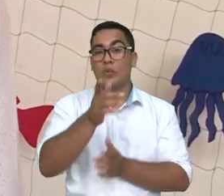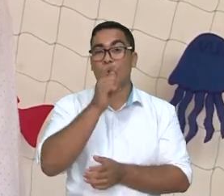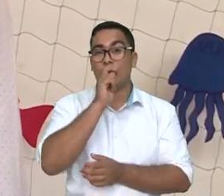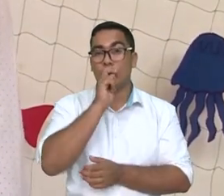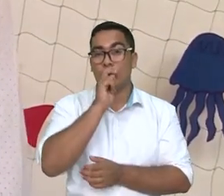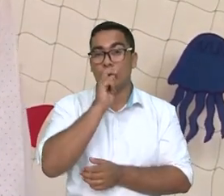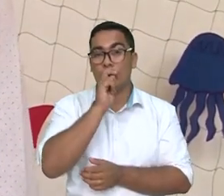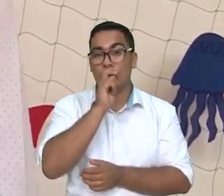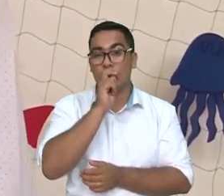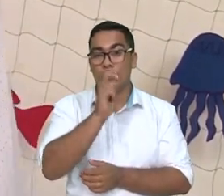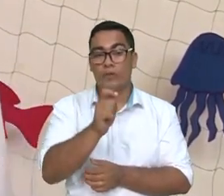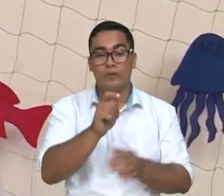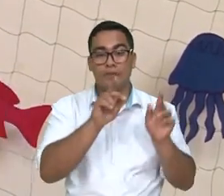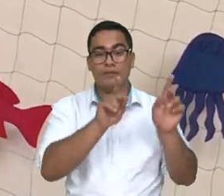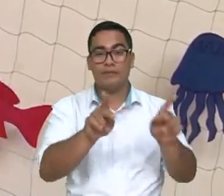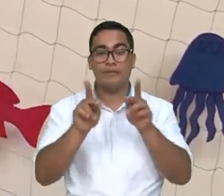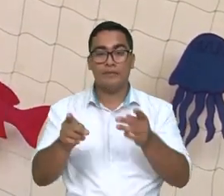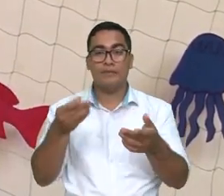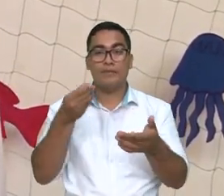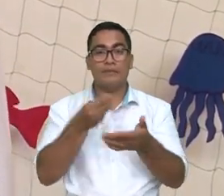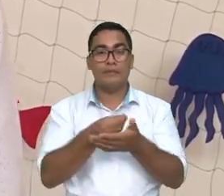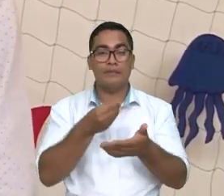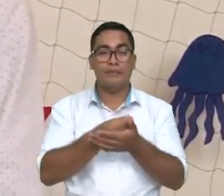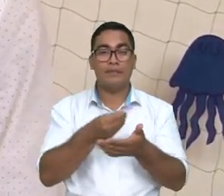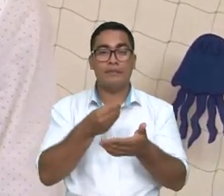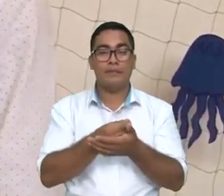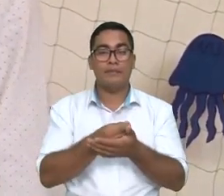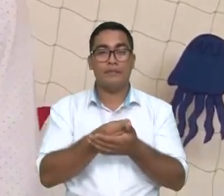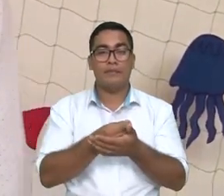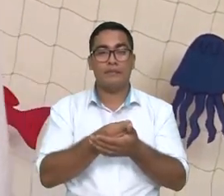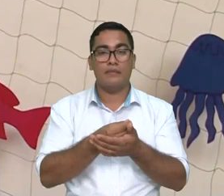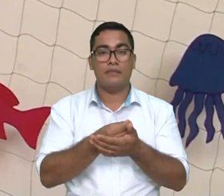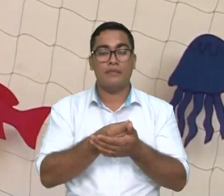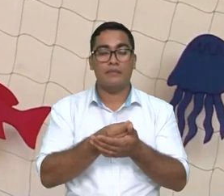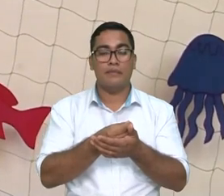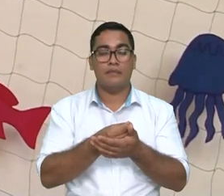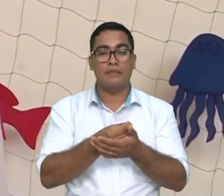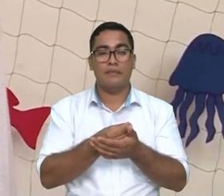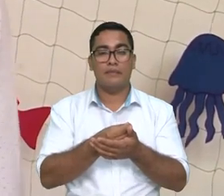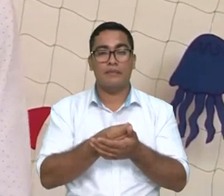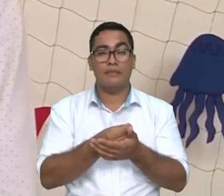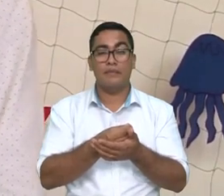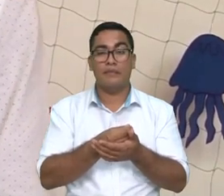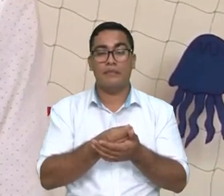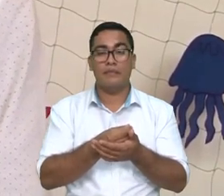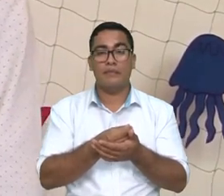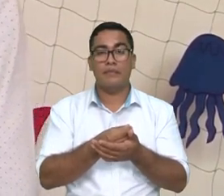los consumidores, debido a eso, es que